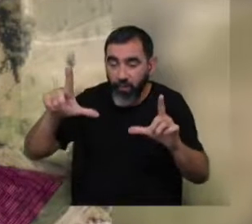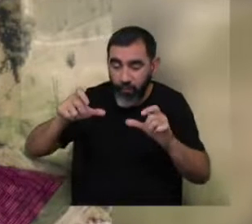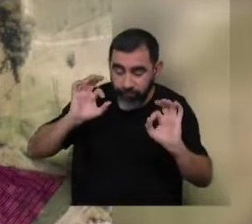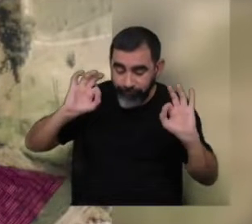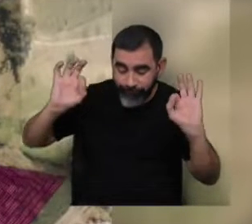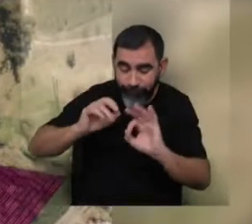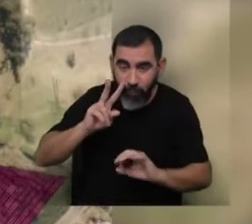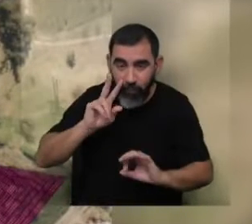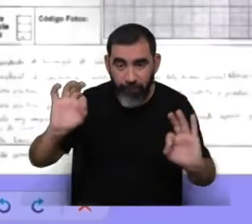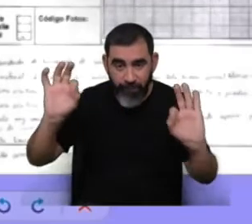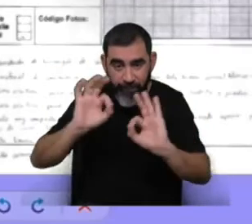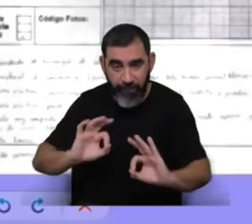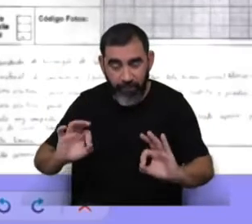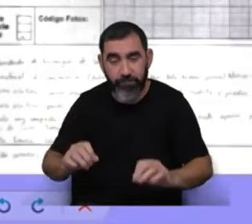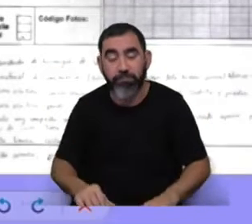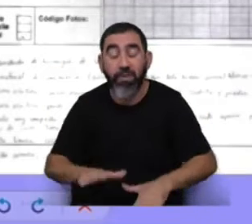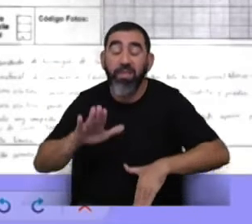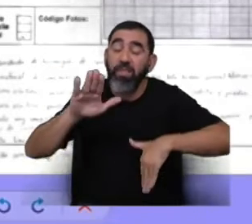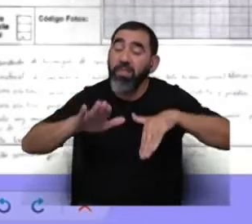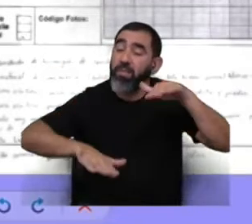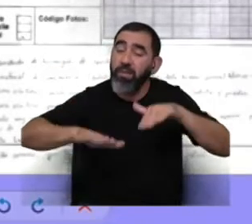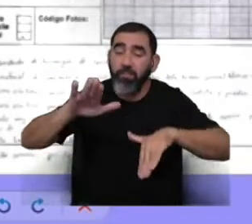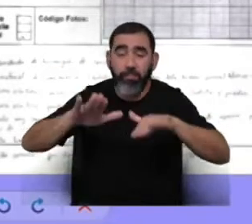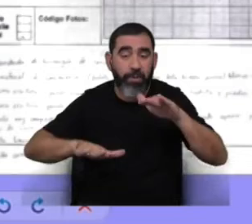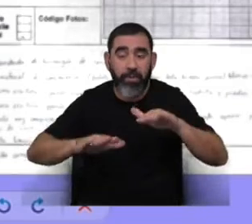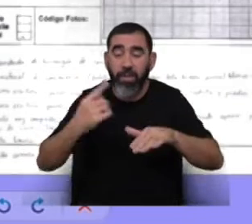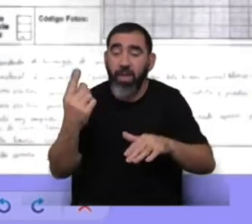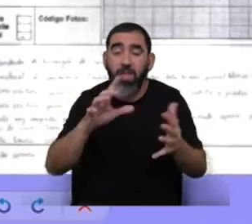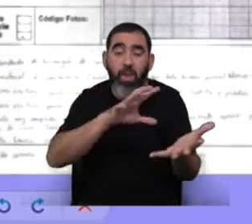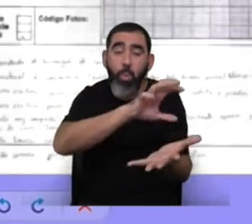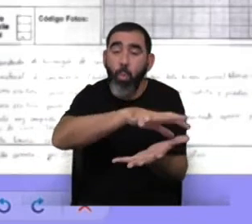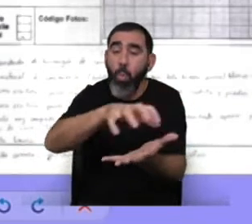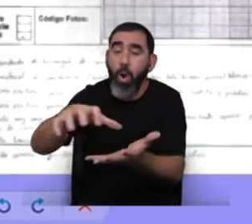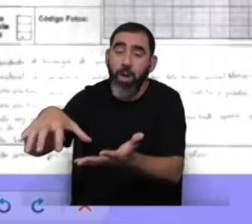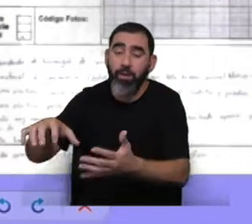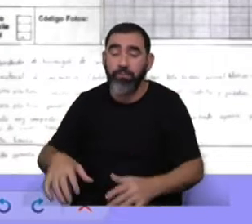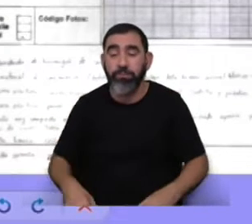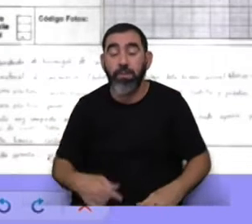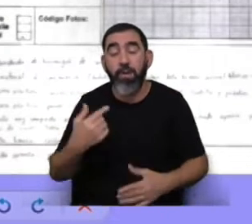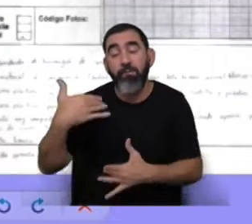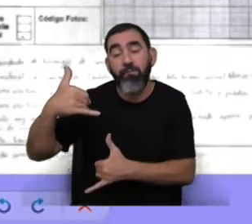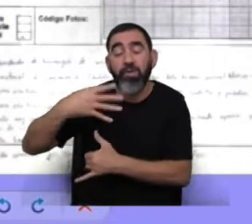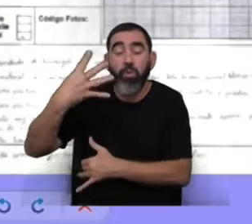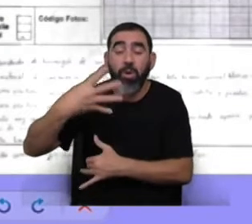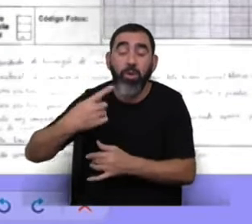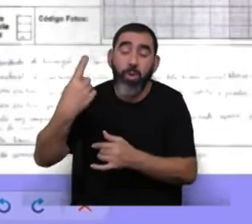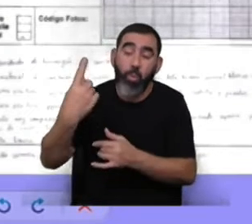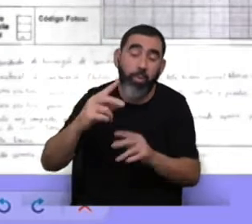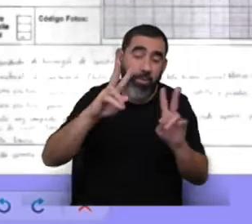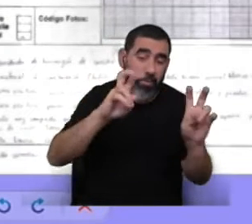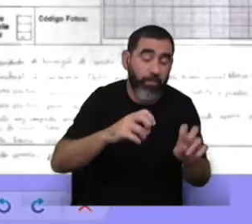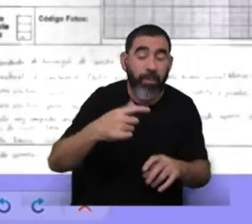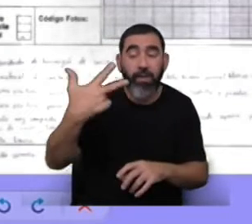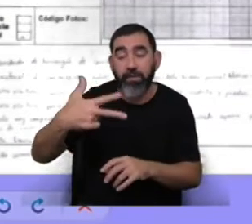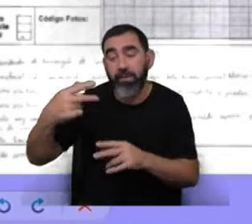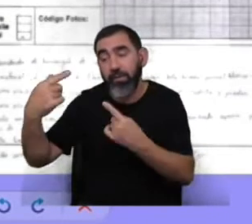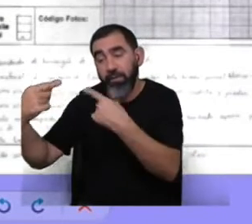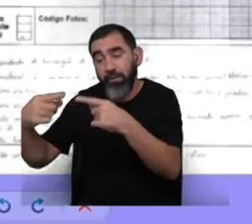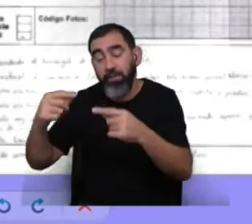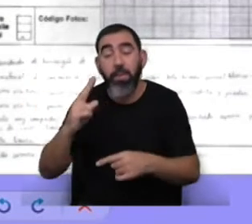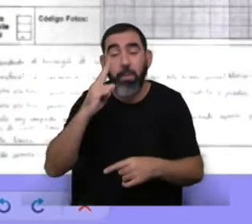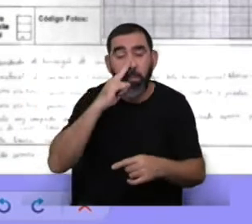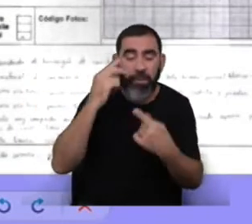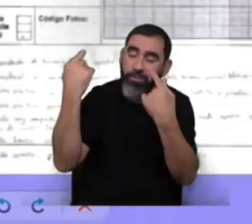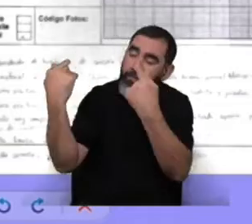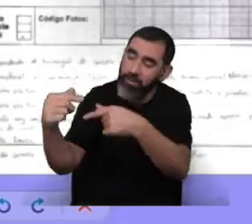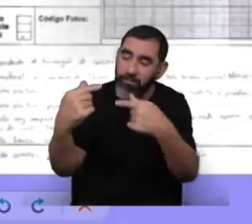veces. Pero depende, es muy particular de cada lugar, en cada sitio. En el 14 es una cosa, en el 13 es otra, y en la Chacra de Pando es otra, por